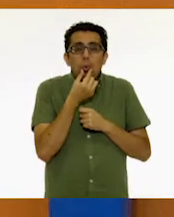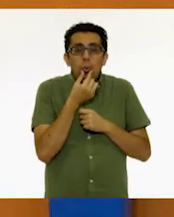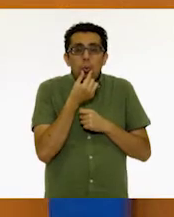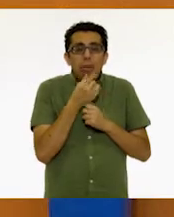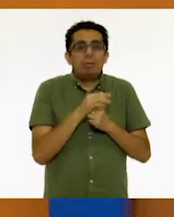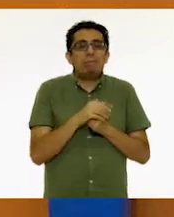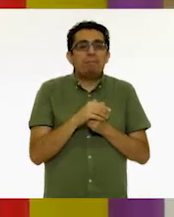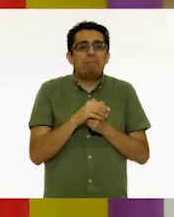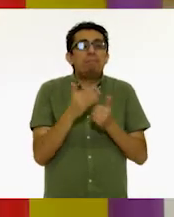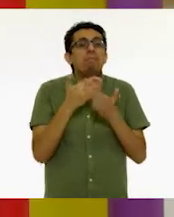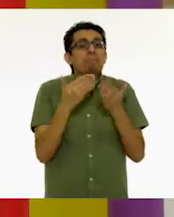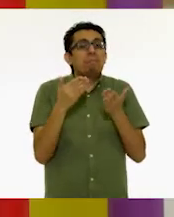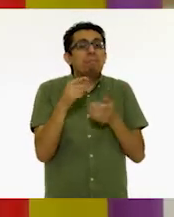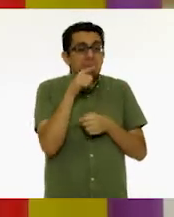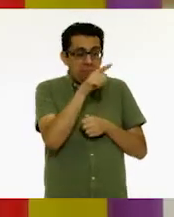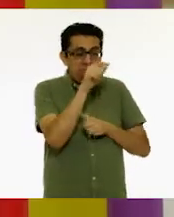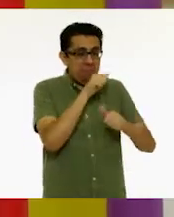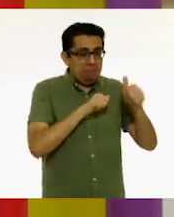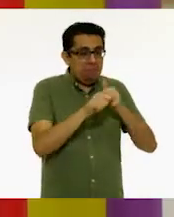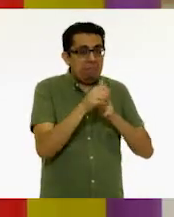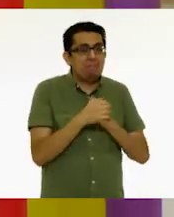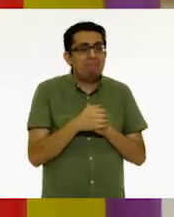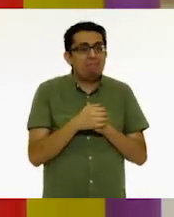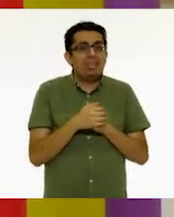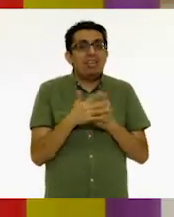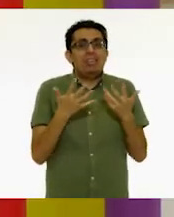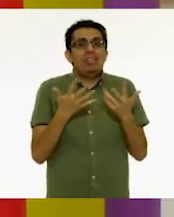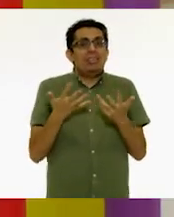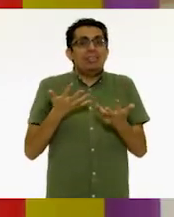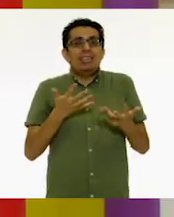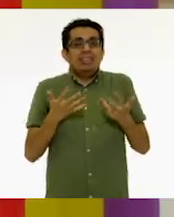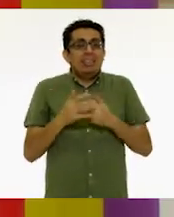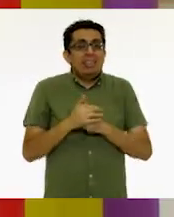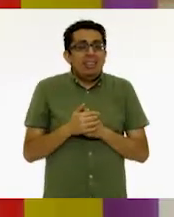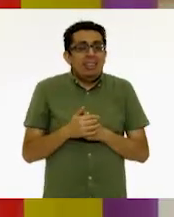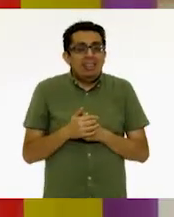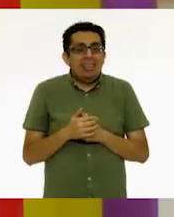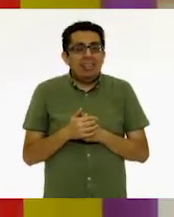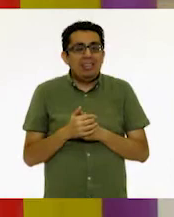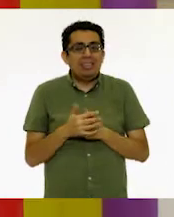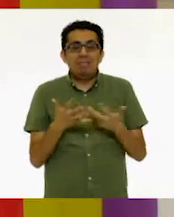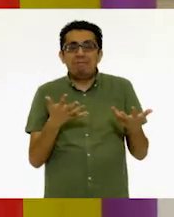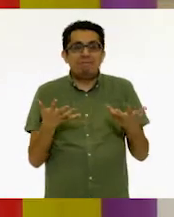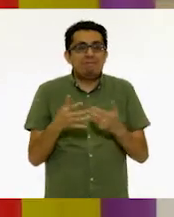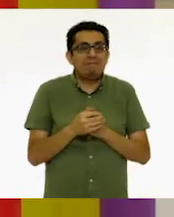Interesante. Vas tú, Pepe. Ah, muy bien. Me toca a mí. Entonces...